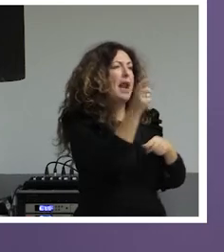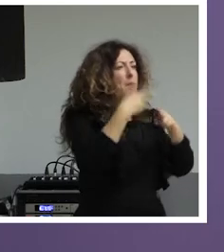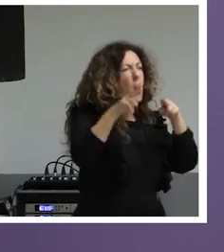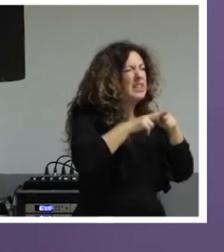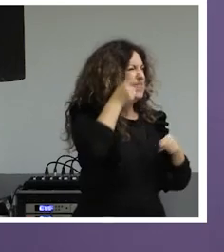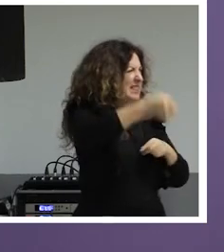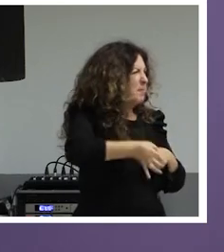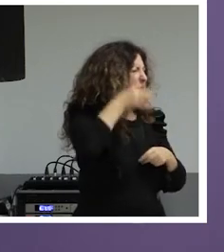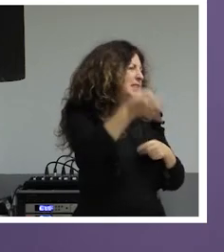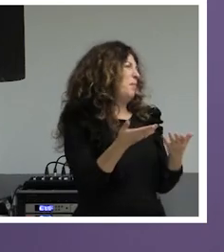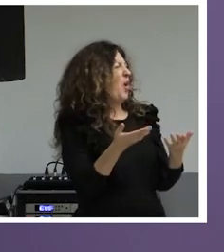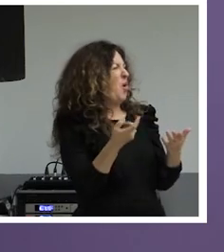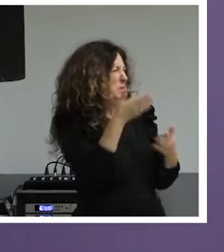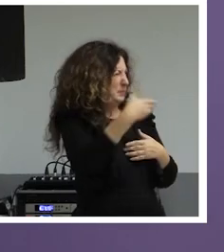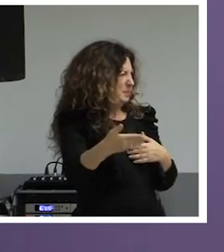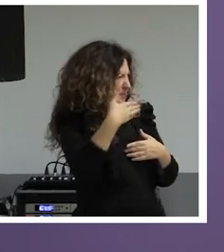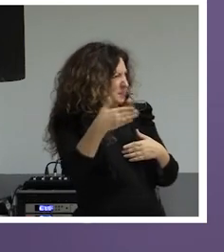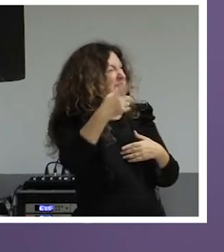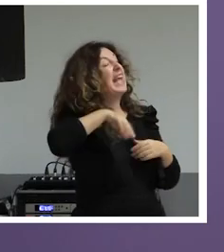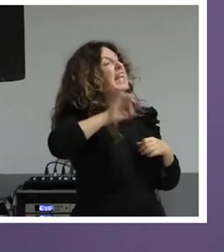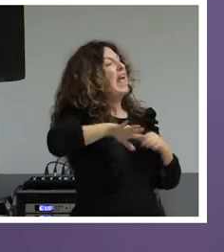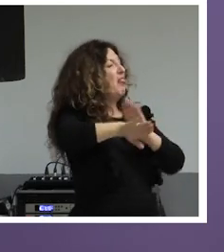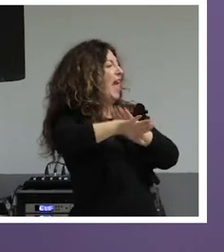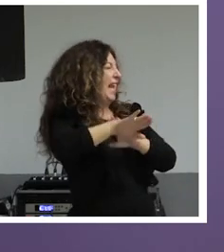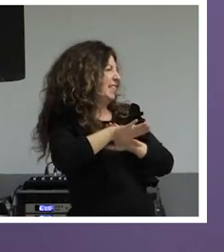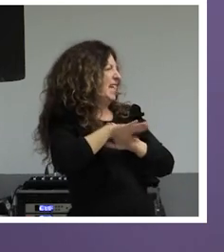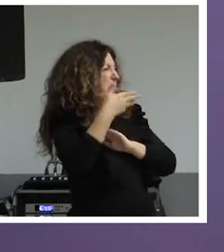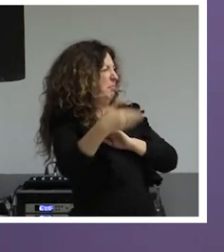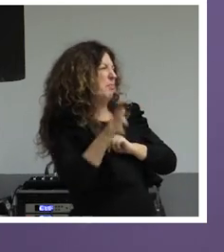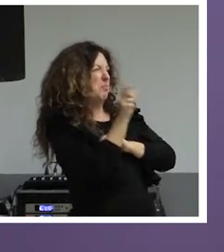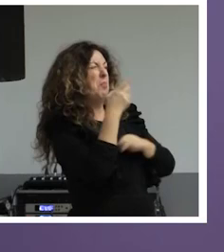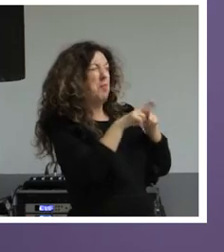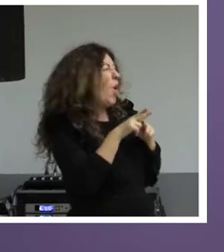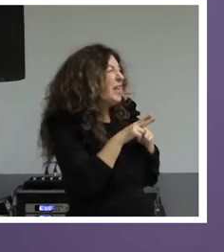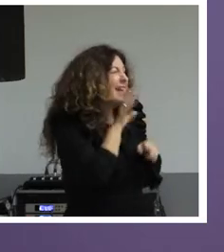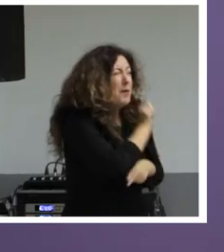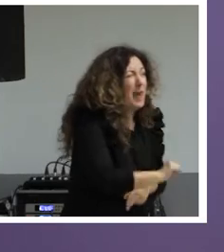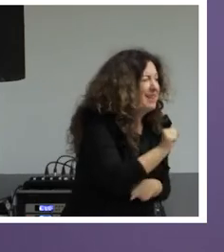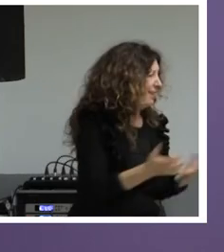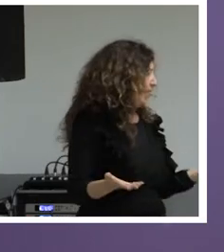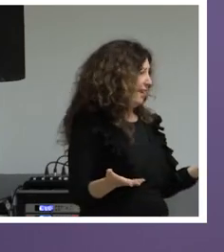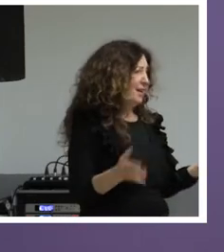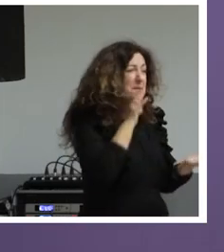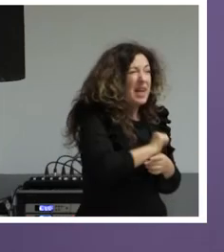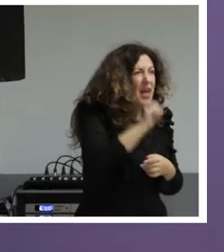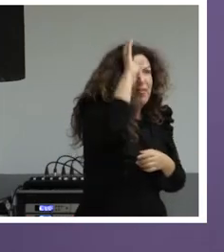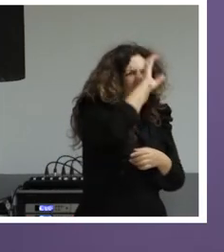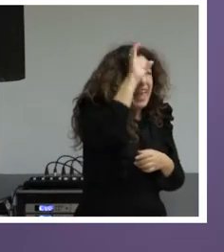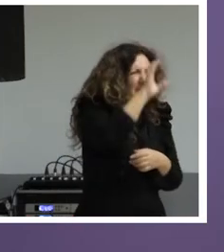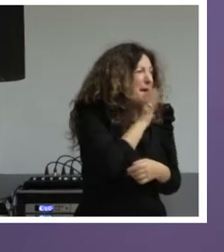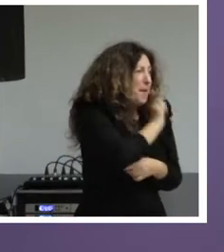que puede conseguir que los ciudadanos vuelvan a creer en la política yo estoy cansado de que la política palabra política esté